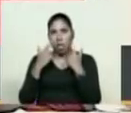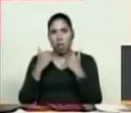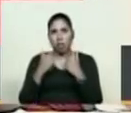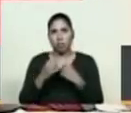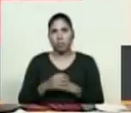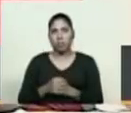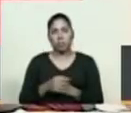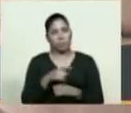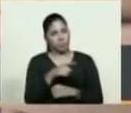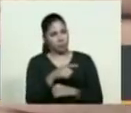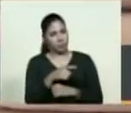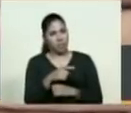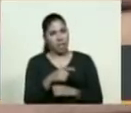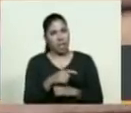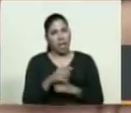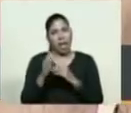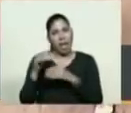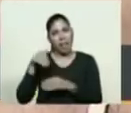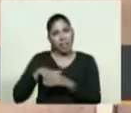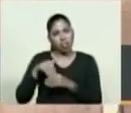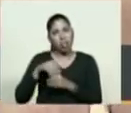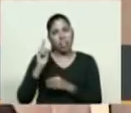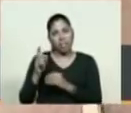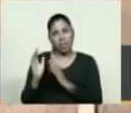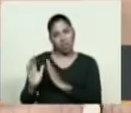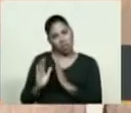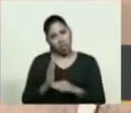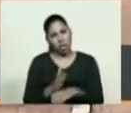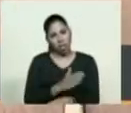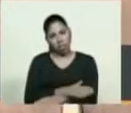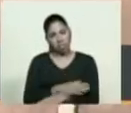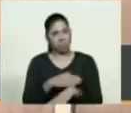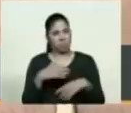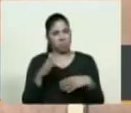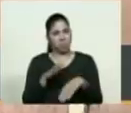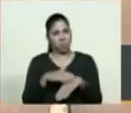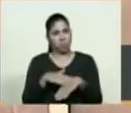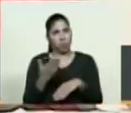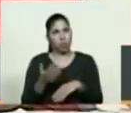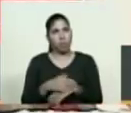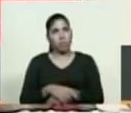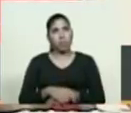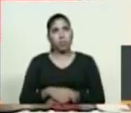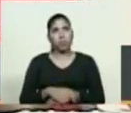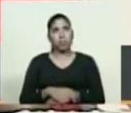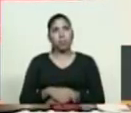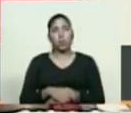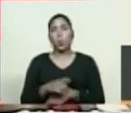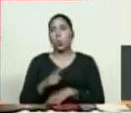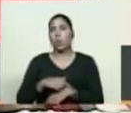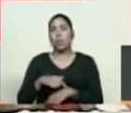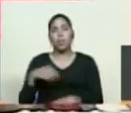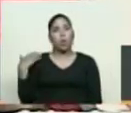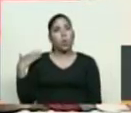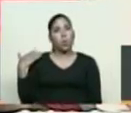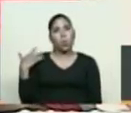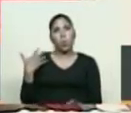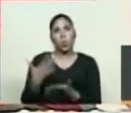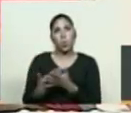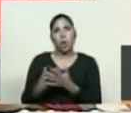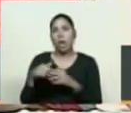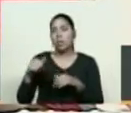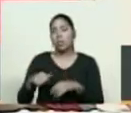organizado. Unas elecciones no se ganan diciendo tengo el 90% y es mentira. ¿La derecha cuánto tiempo tiene diciendo que son mayoría